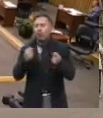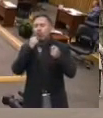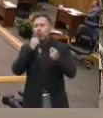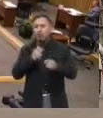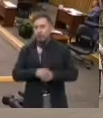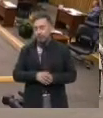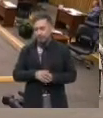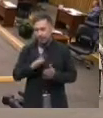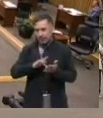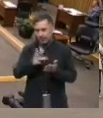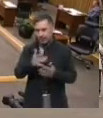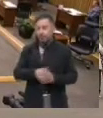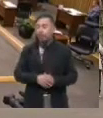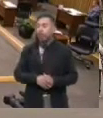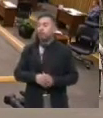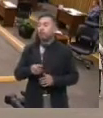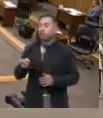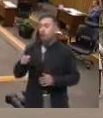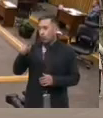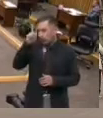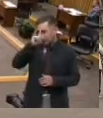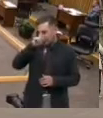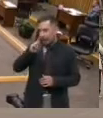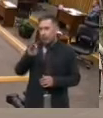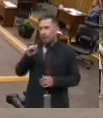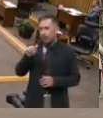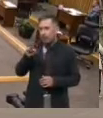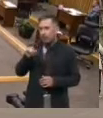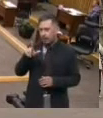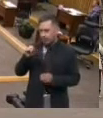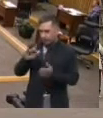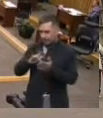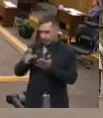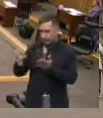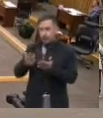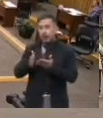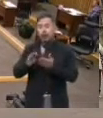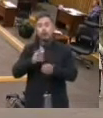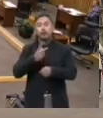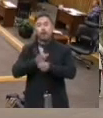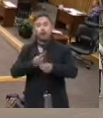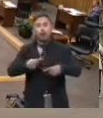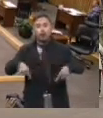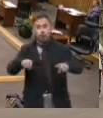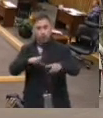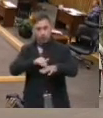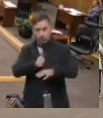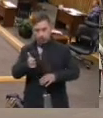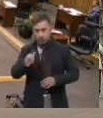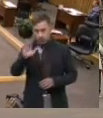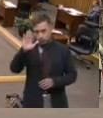Muchas gracias, consejera Favela. ¿Alguna intervención adicional en segunda ronda?